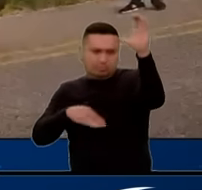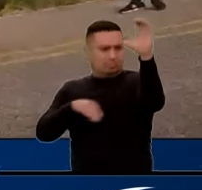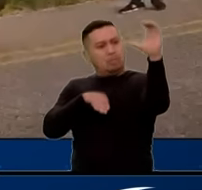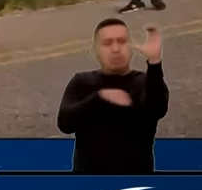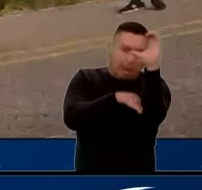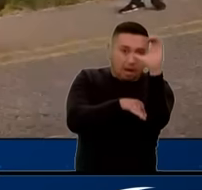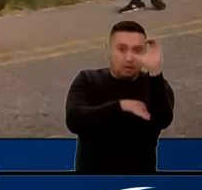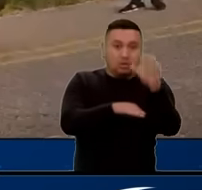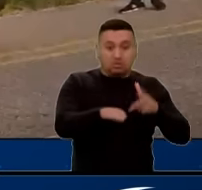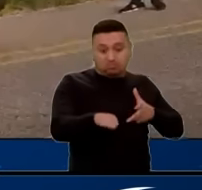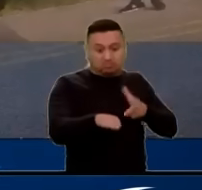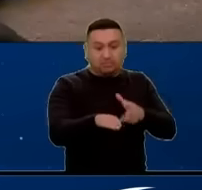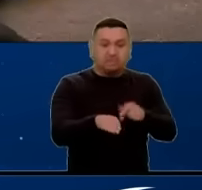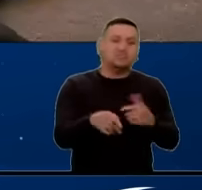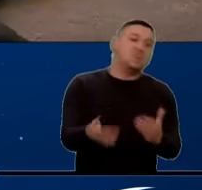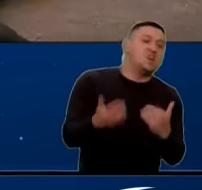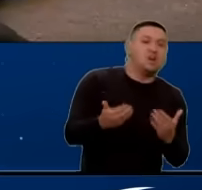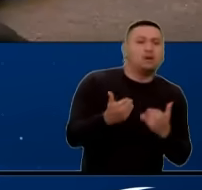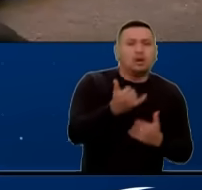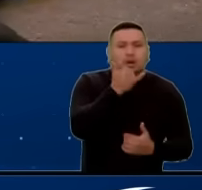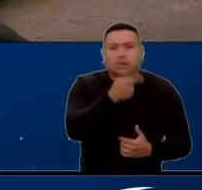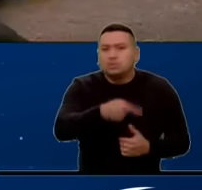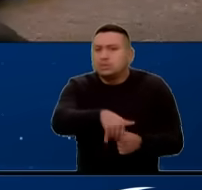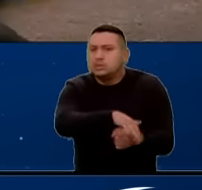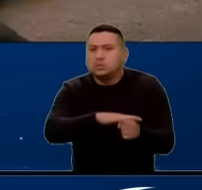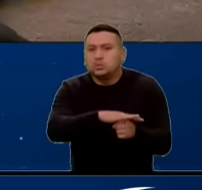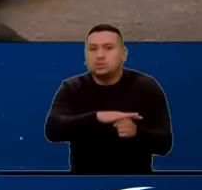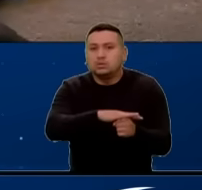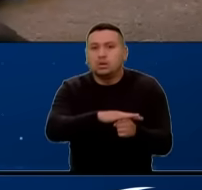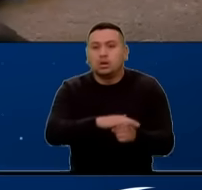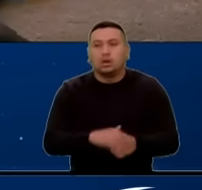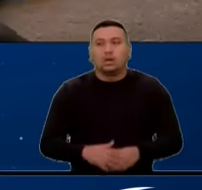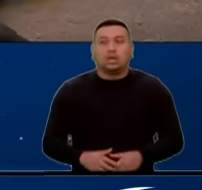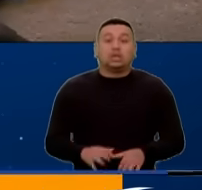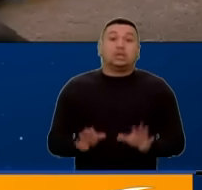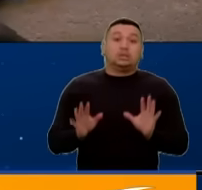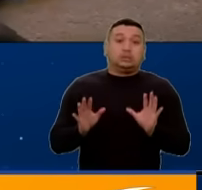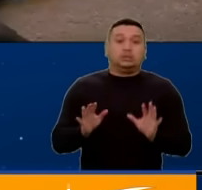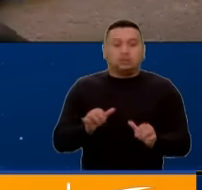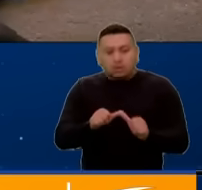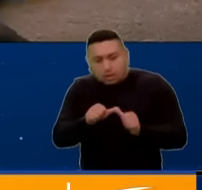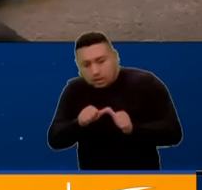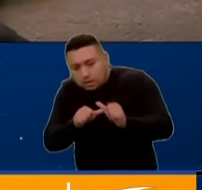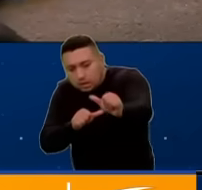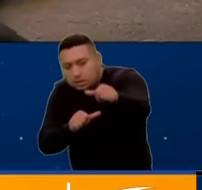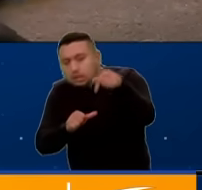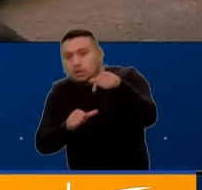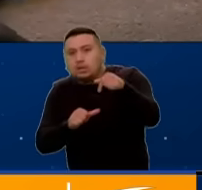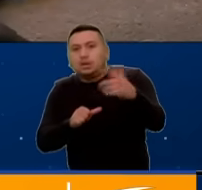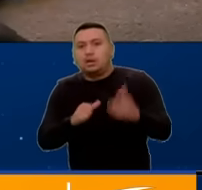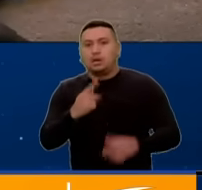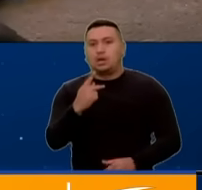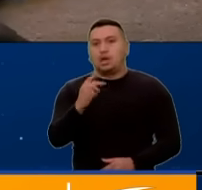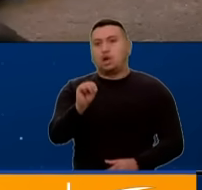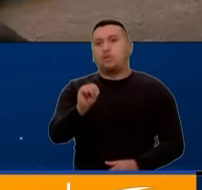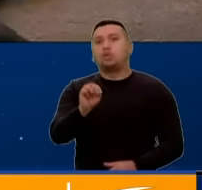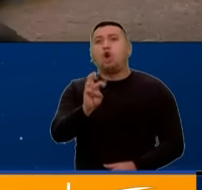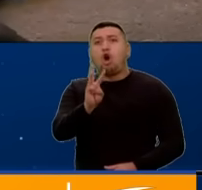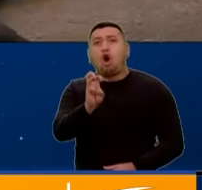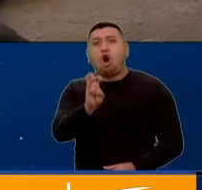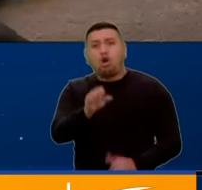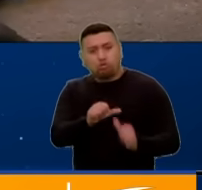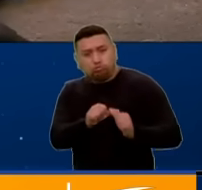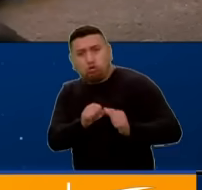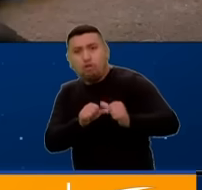Claro, posteriormente en la persecución, que duró más de 8 kilómetros, porque fue una persecución bastante larga,